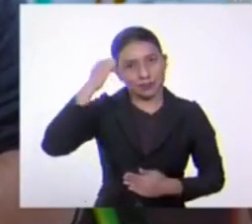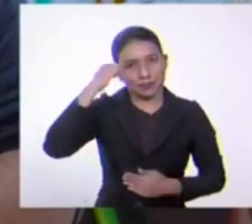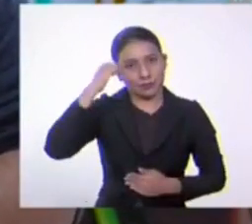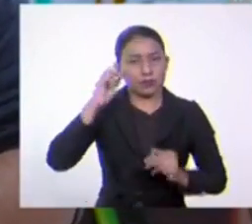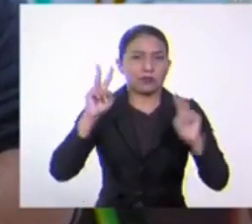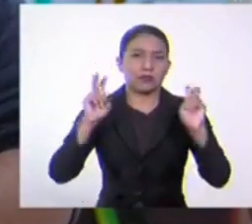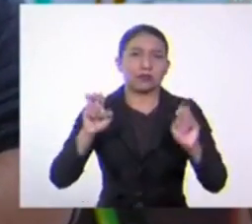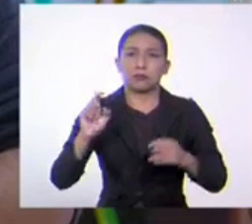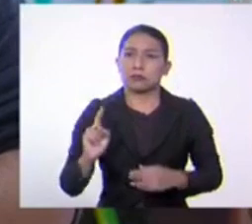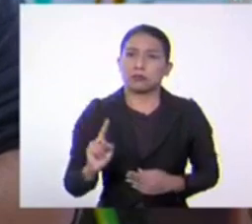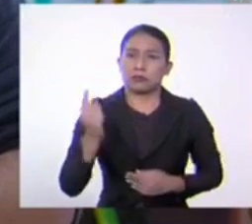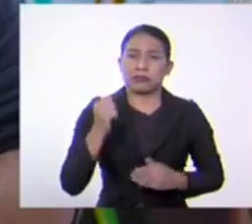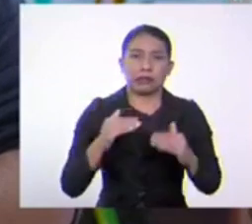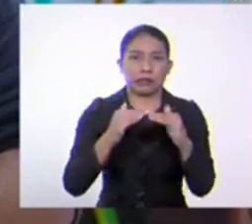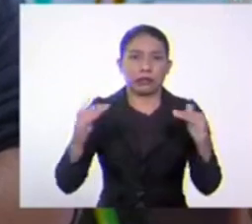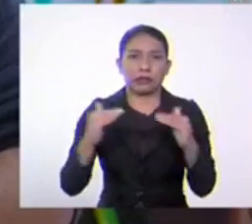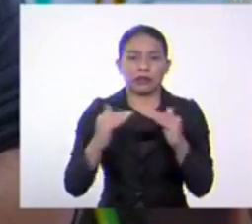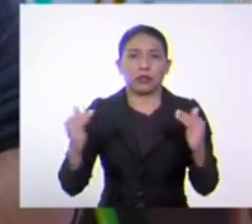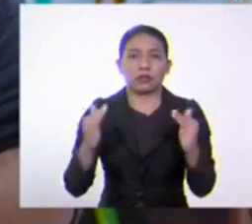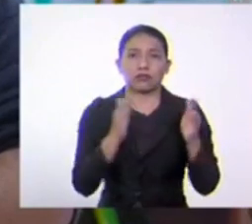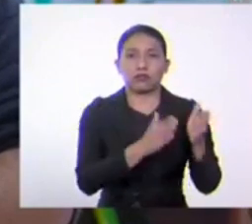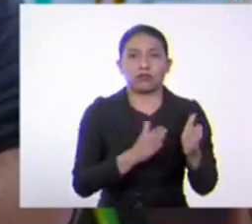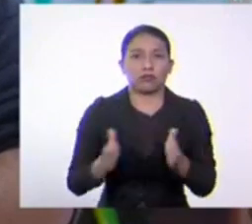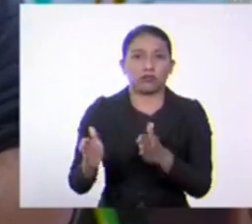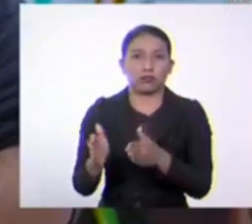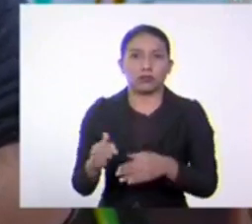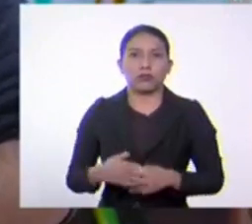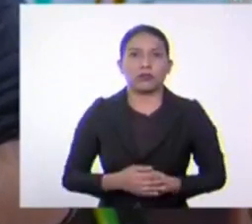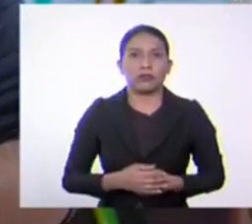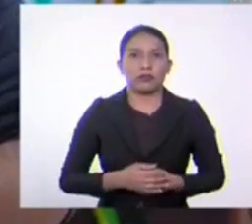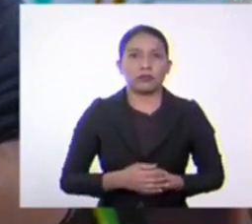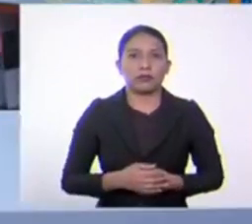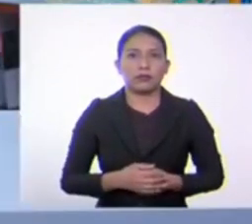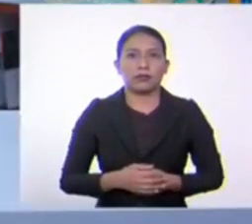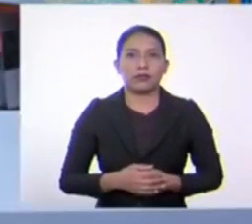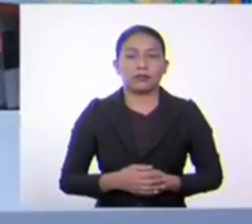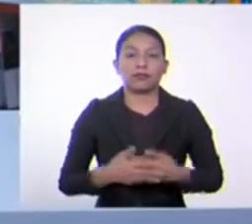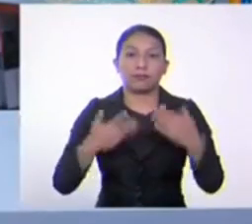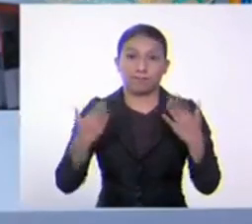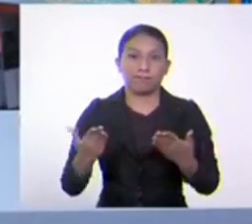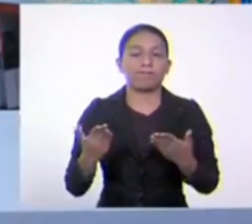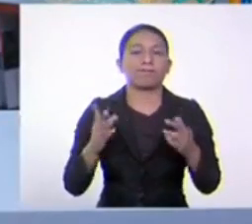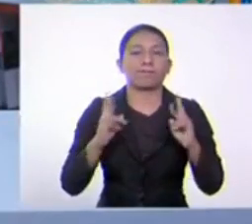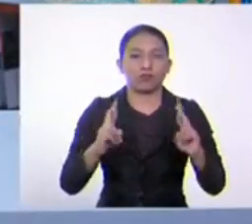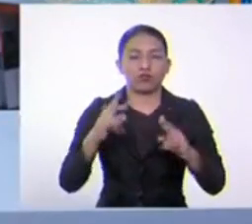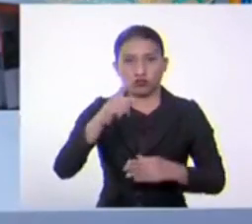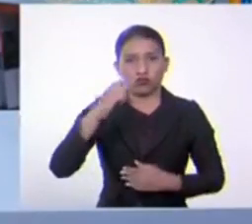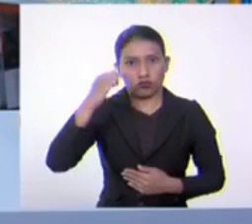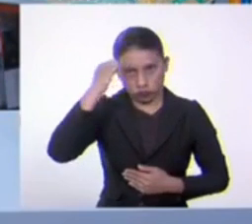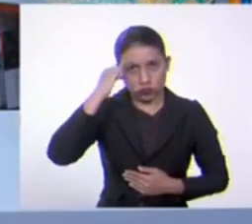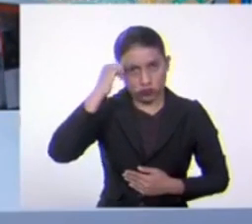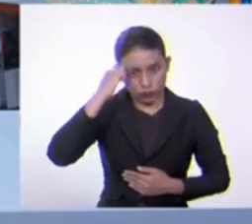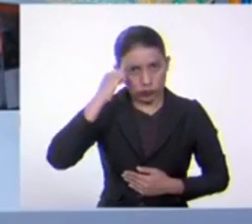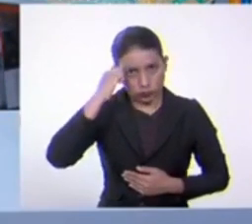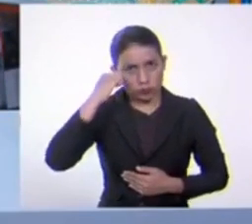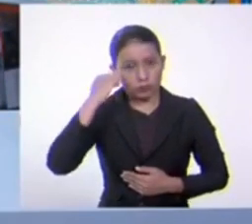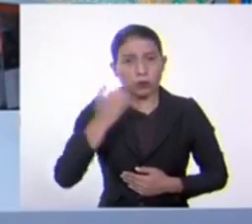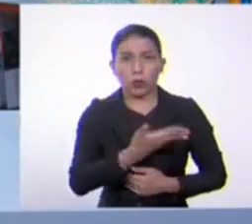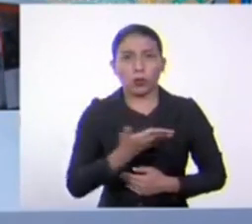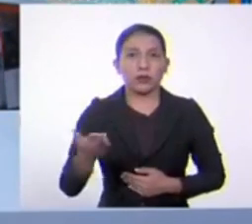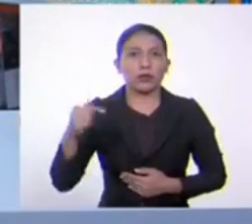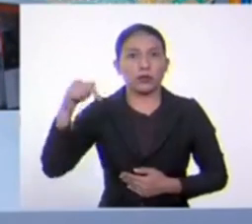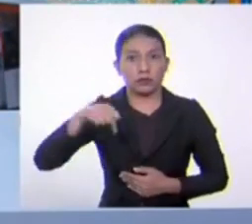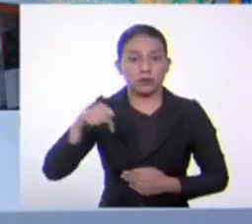los primeros niveles de organización que hemos mencionado ya. Así que esperamos que hayas aprendido mucho sobre este tipo